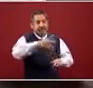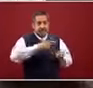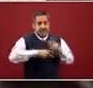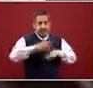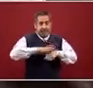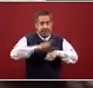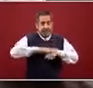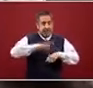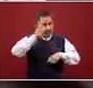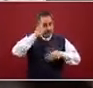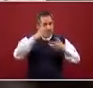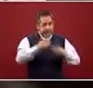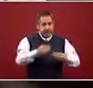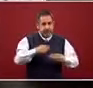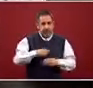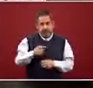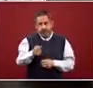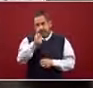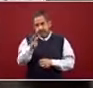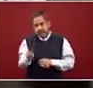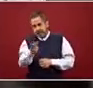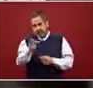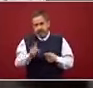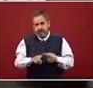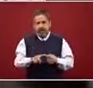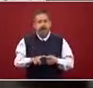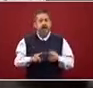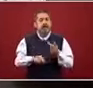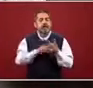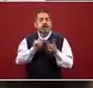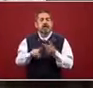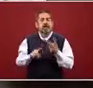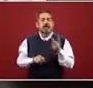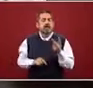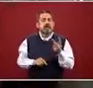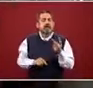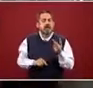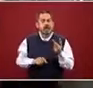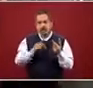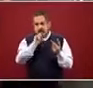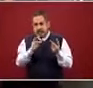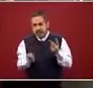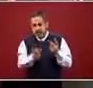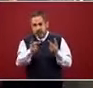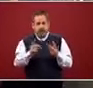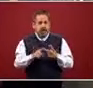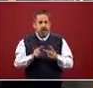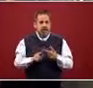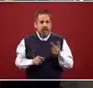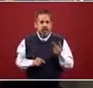crecimiento? Yo le pregunto primero eso. Y también le preguntaría,